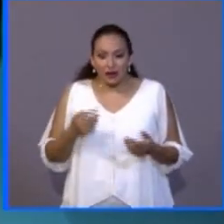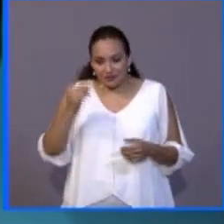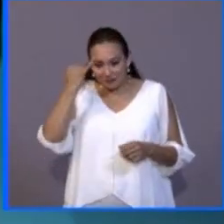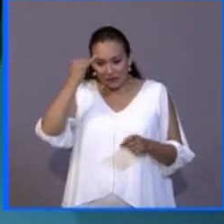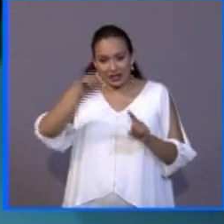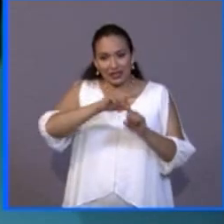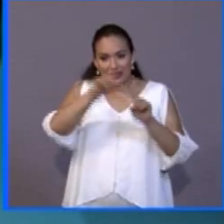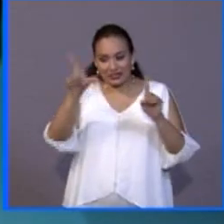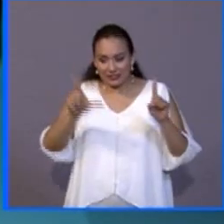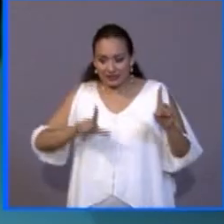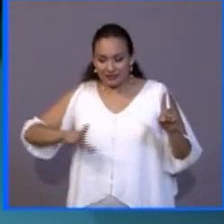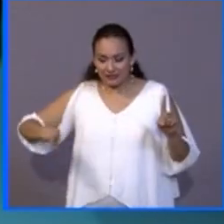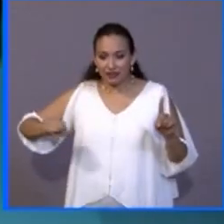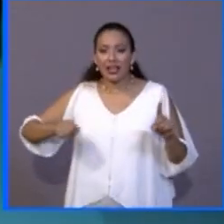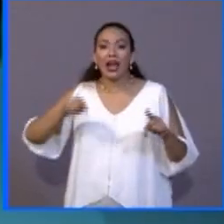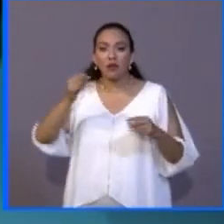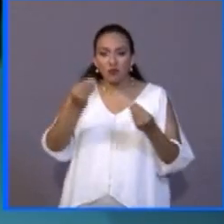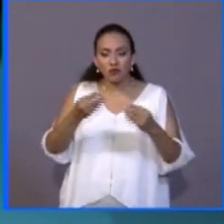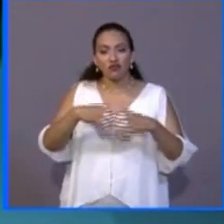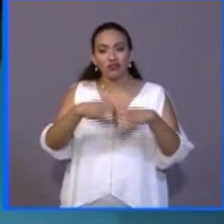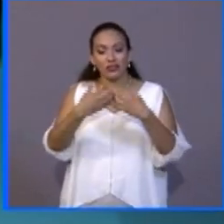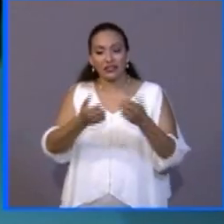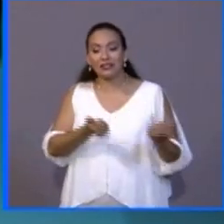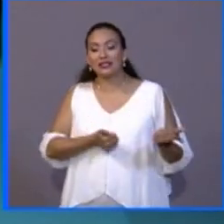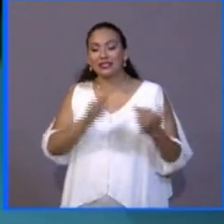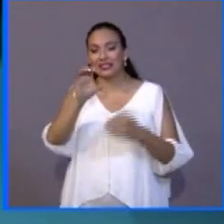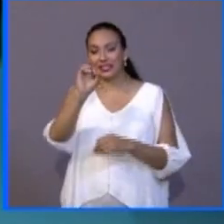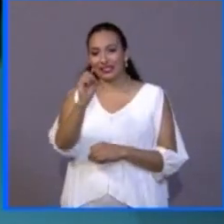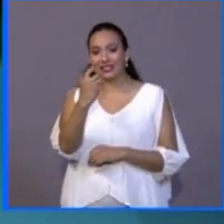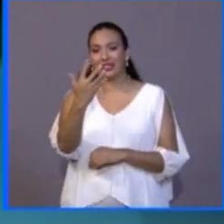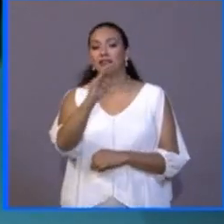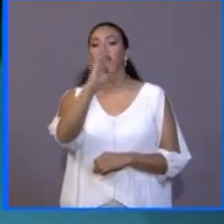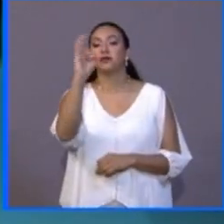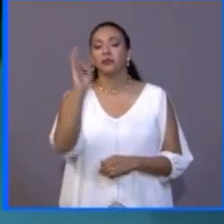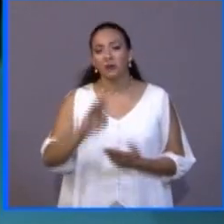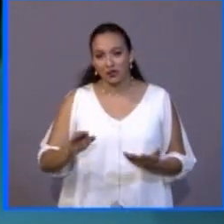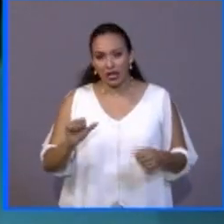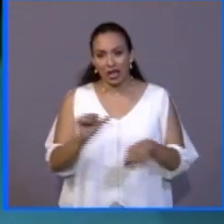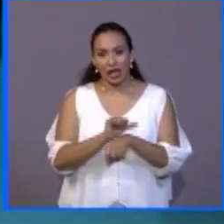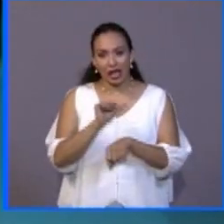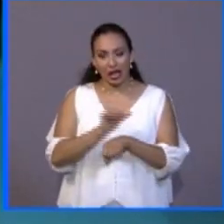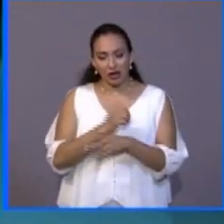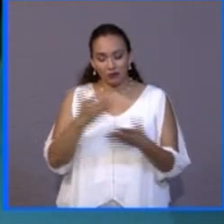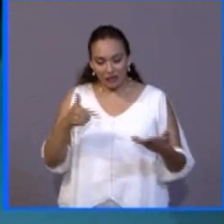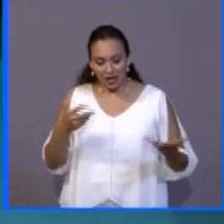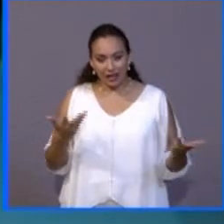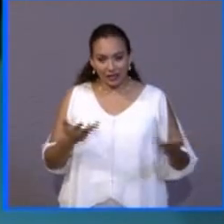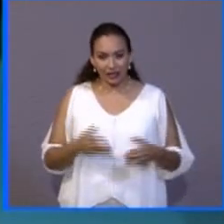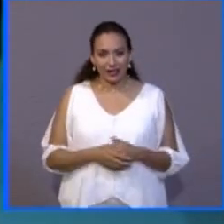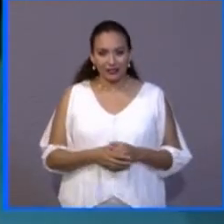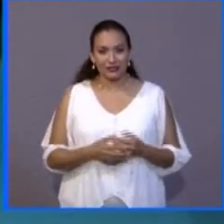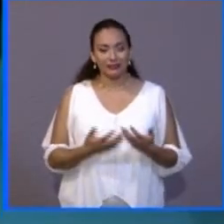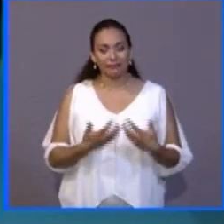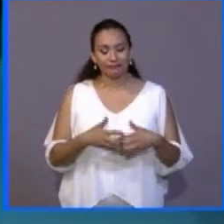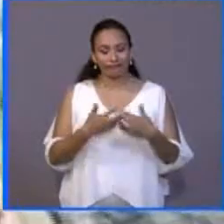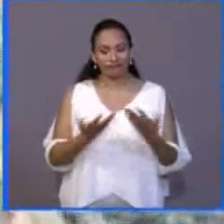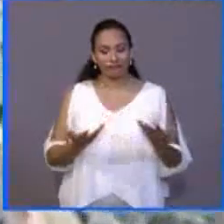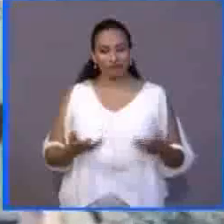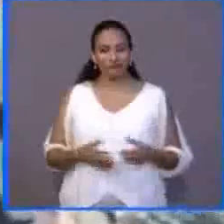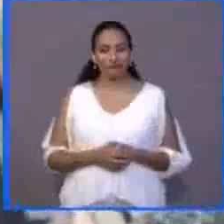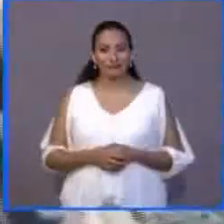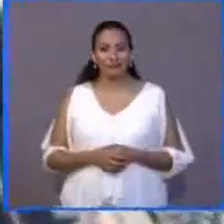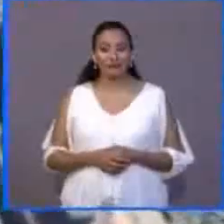las del norte del país, exportan el 65% de lo que México coloca en la Unión